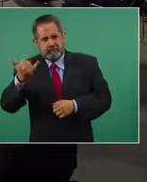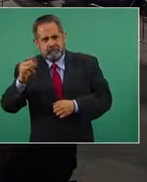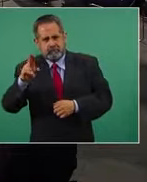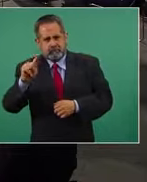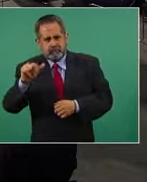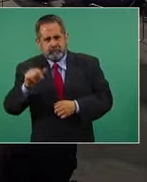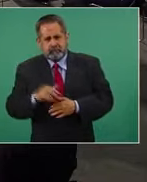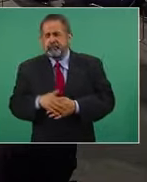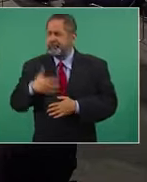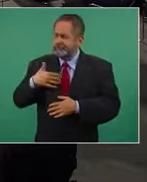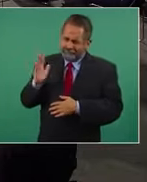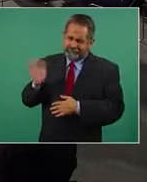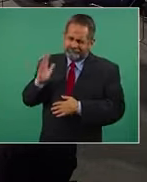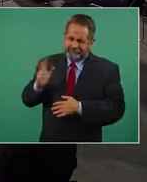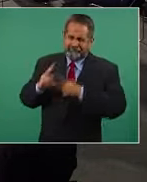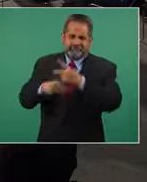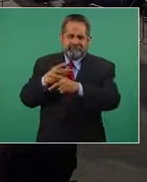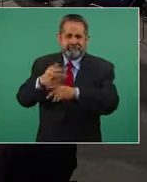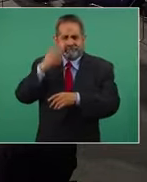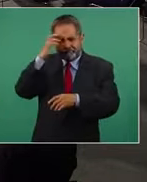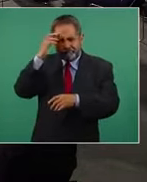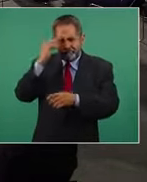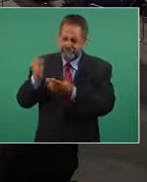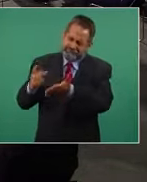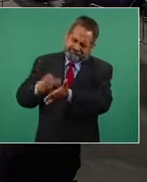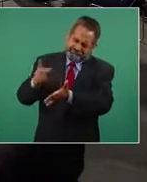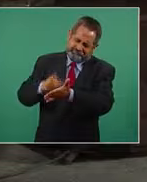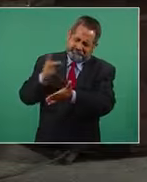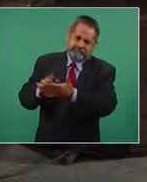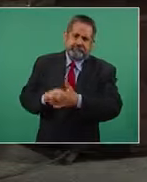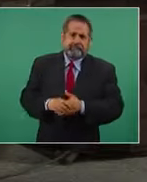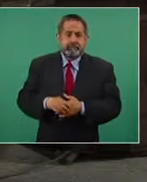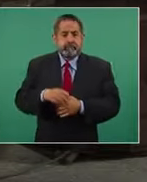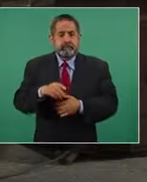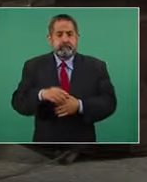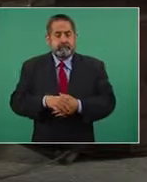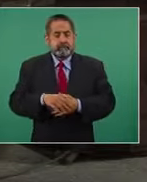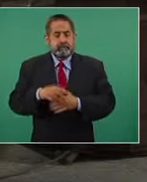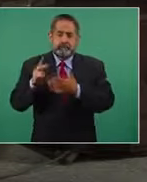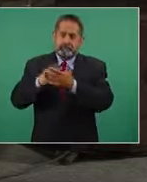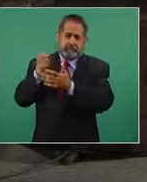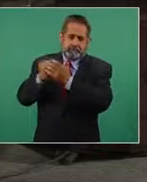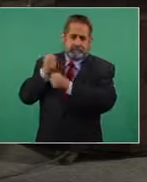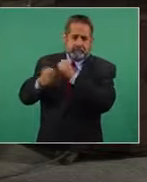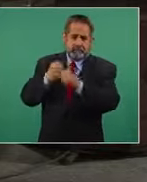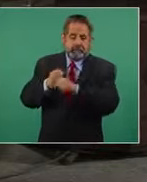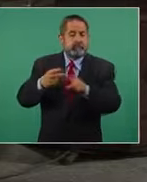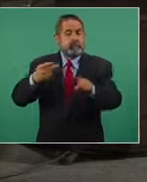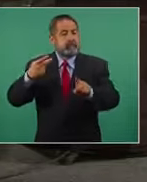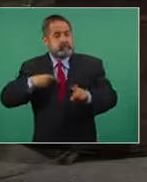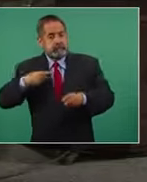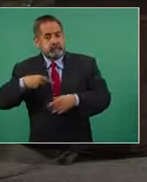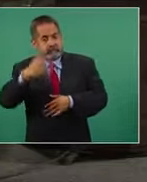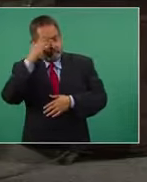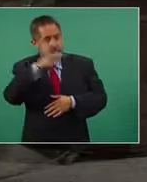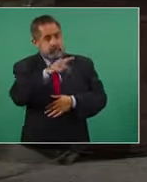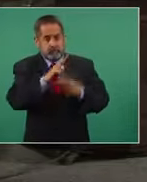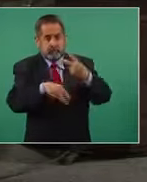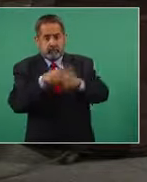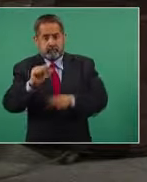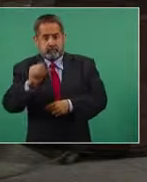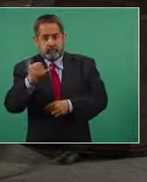He estado, a lo mejor, muchísimas veces. La gente, desde hace años. La gente siente que cuando pasó usted por